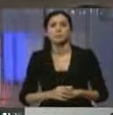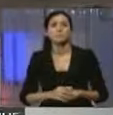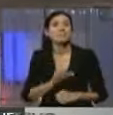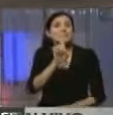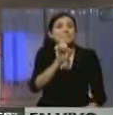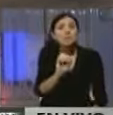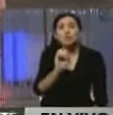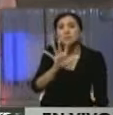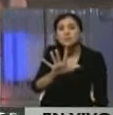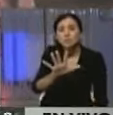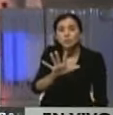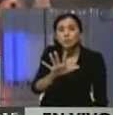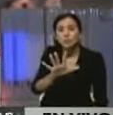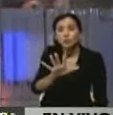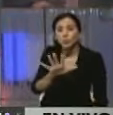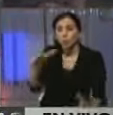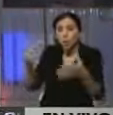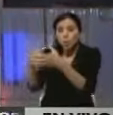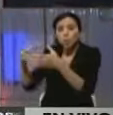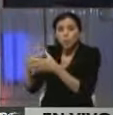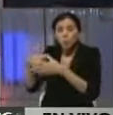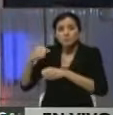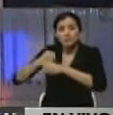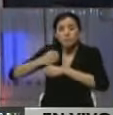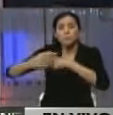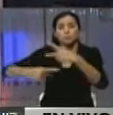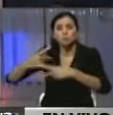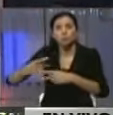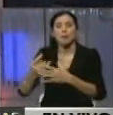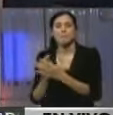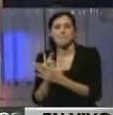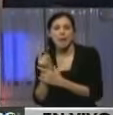105 unidades productivas, plantas,